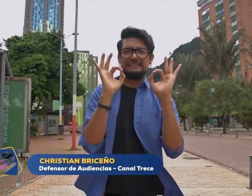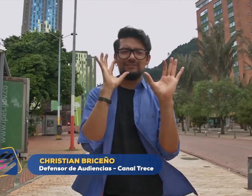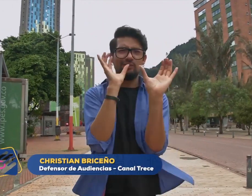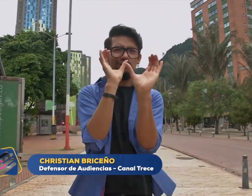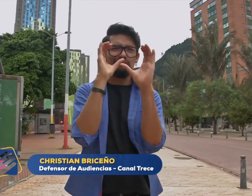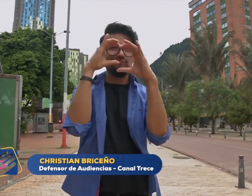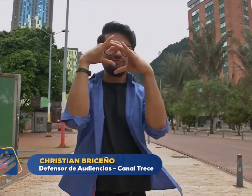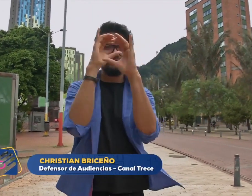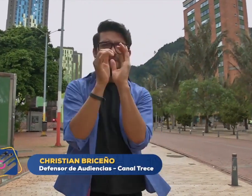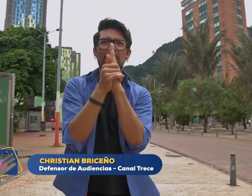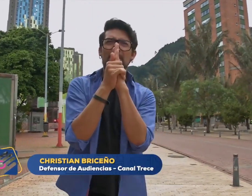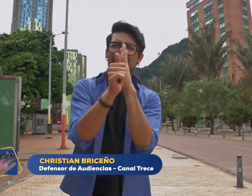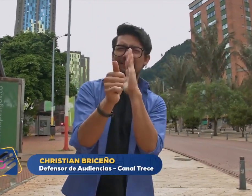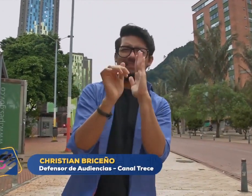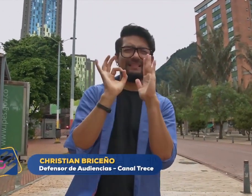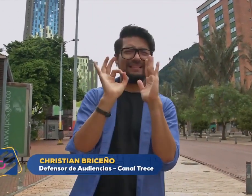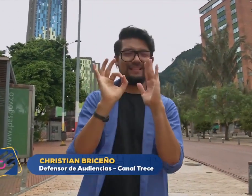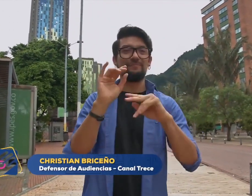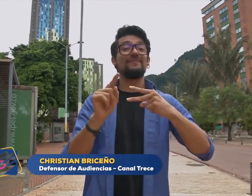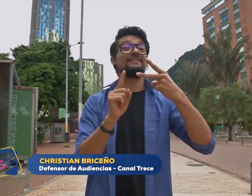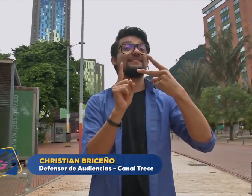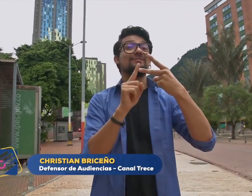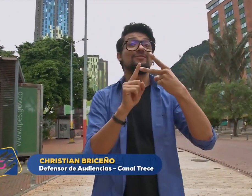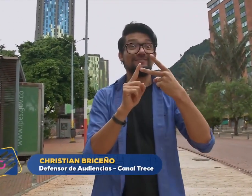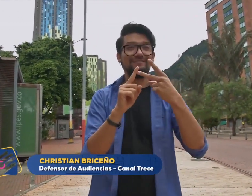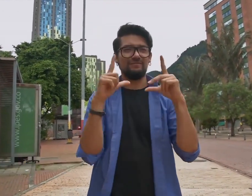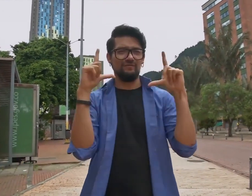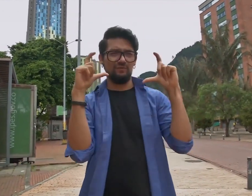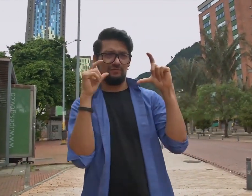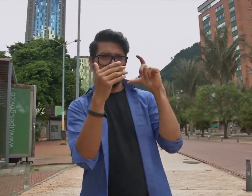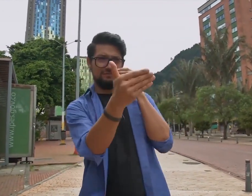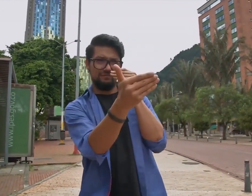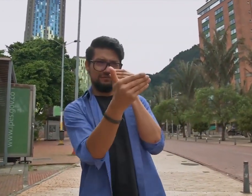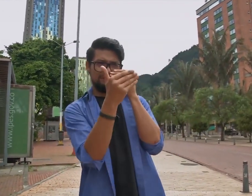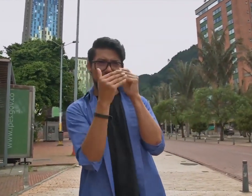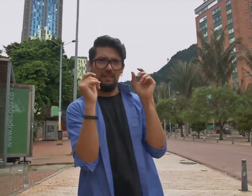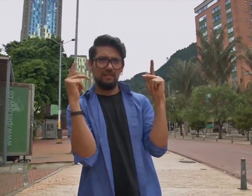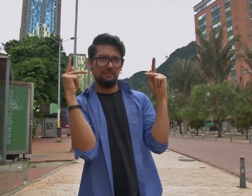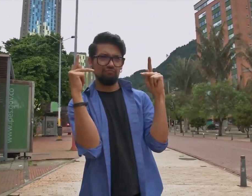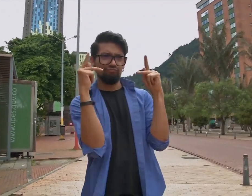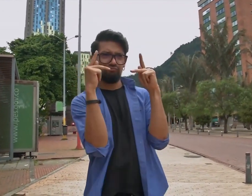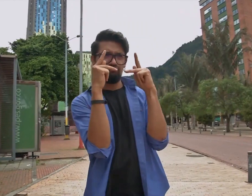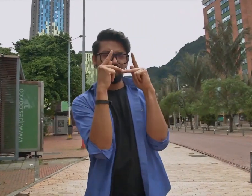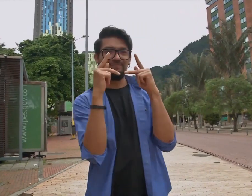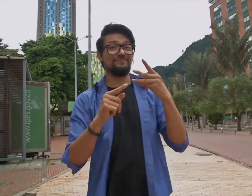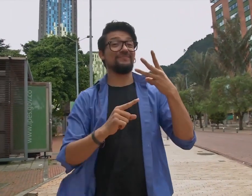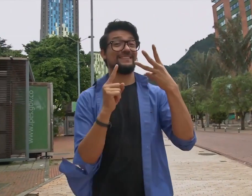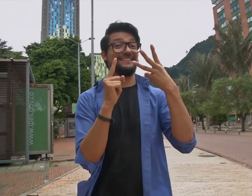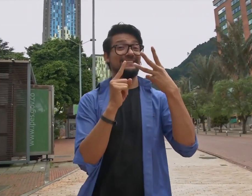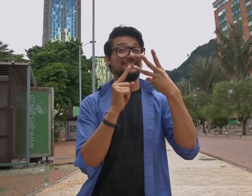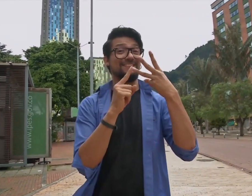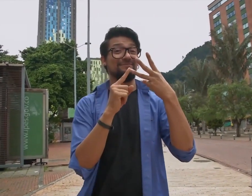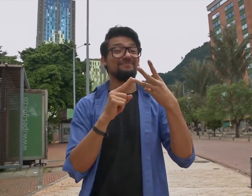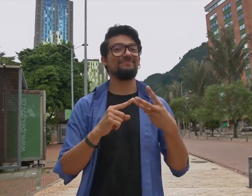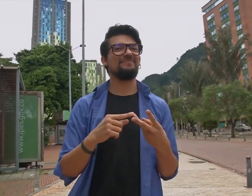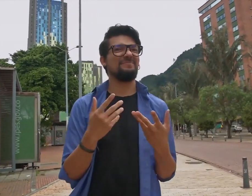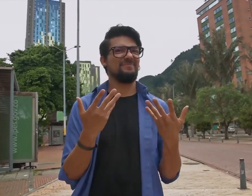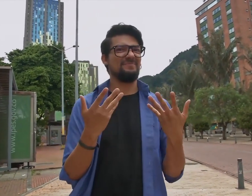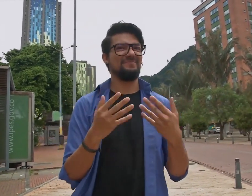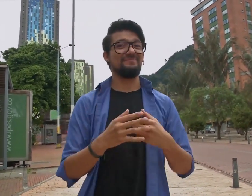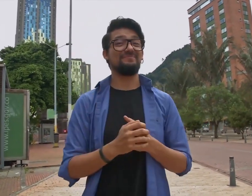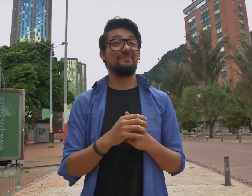1. Dominar plenamente la técnica. 2. Acercarse lo más posible al objetivo.